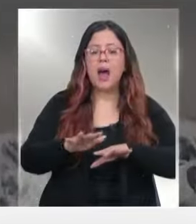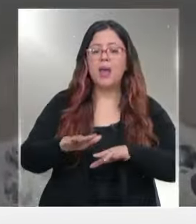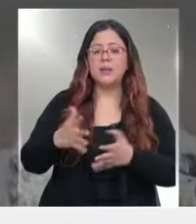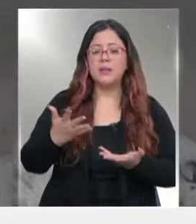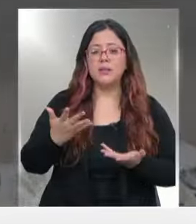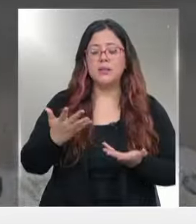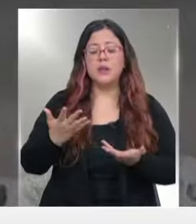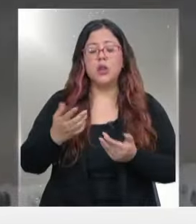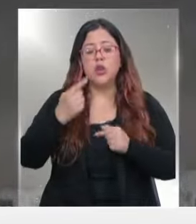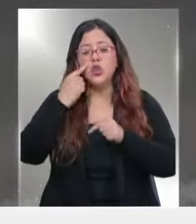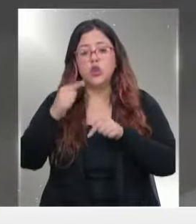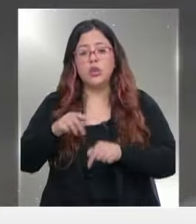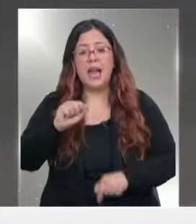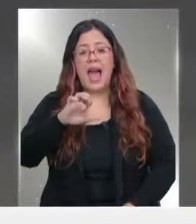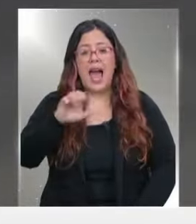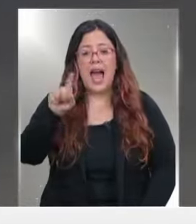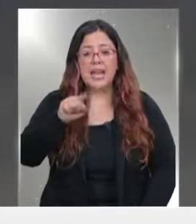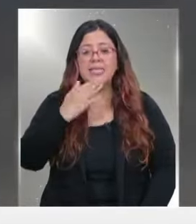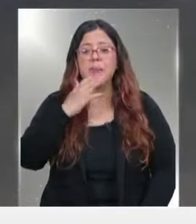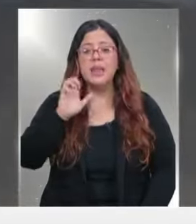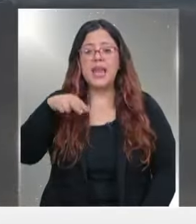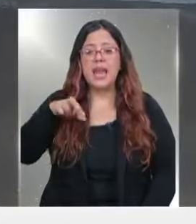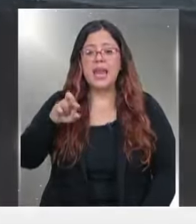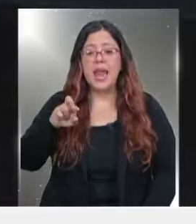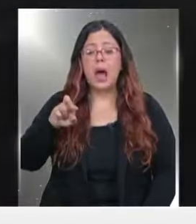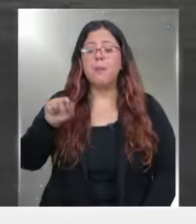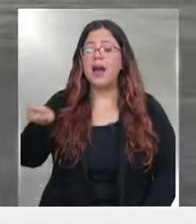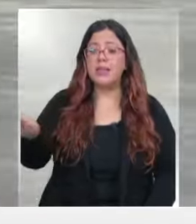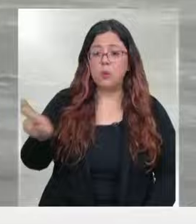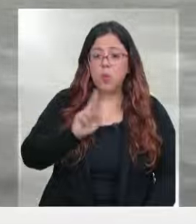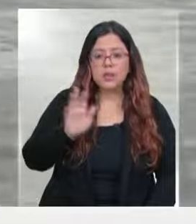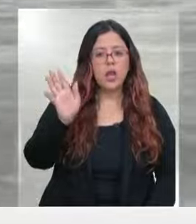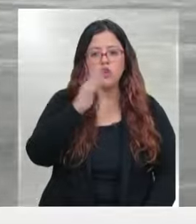lluvias. Desde AES y ENAP no obtuvimos respuesta.